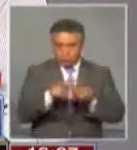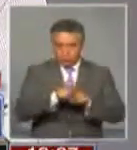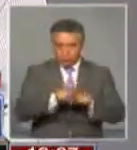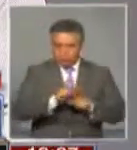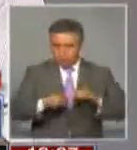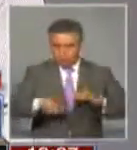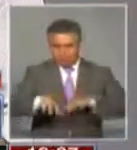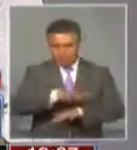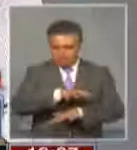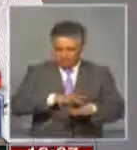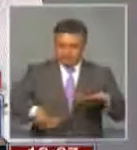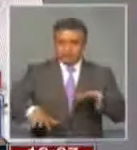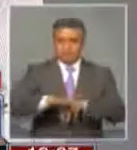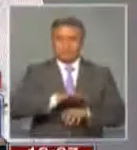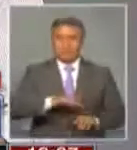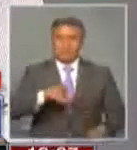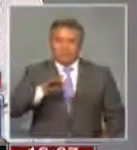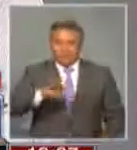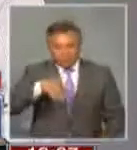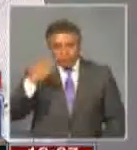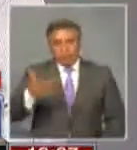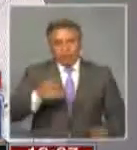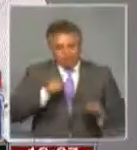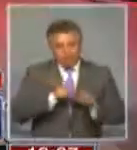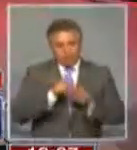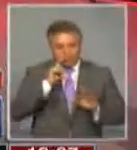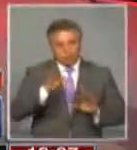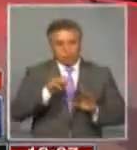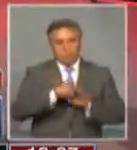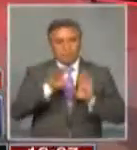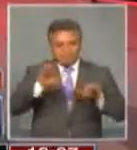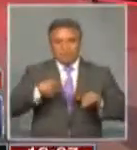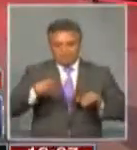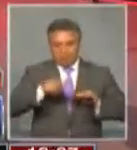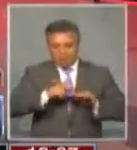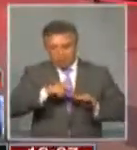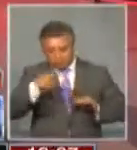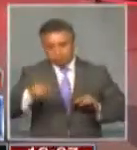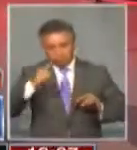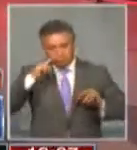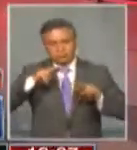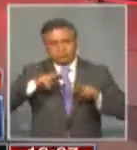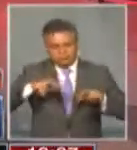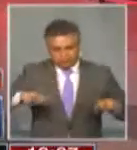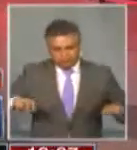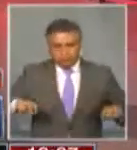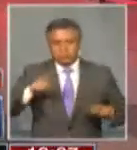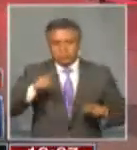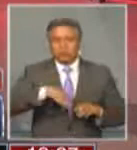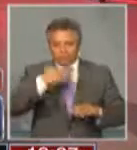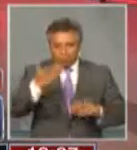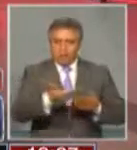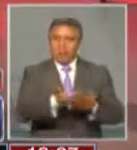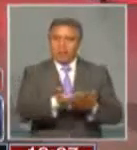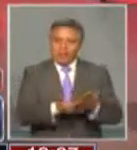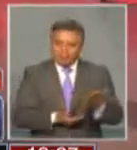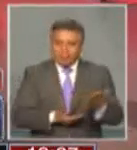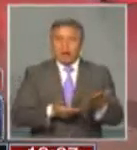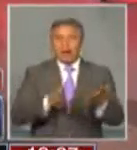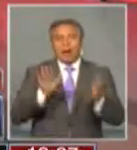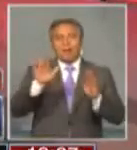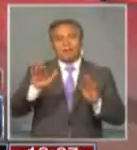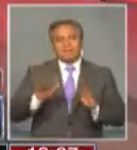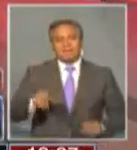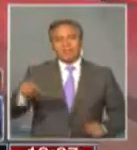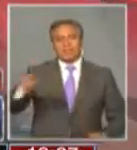operaciones ilícitas, y que después obviamente deriva, ¿cierto?, esto también en la misma investigación, en otra arista que todos conocemos hoy día, que es el caso